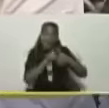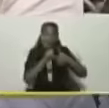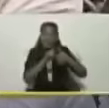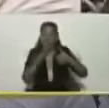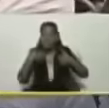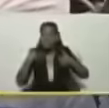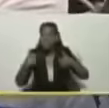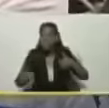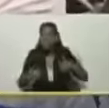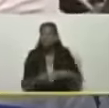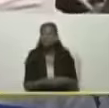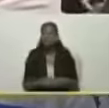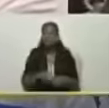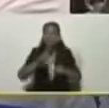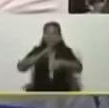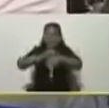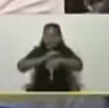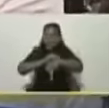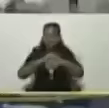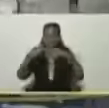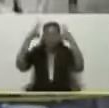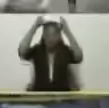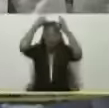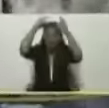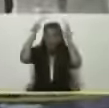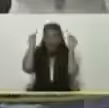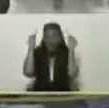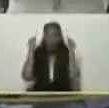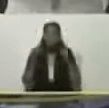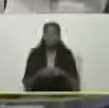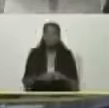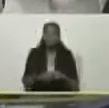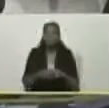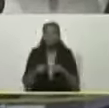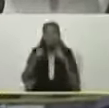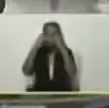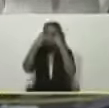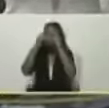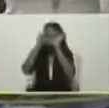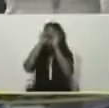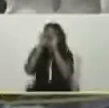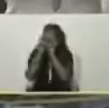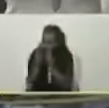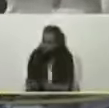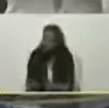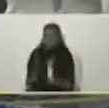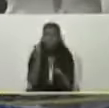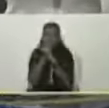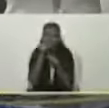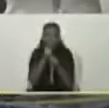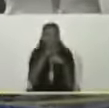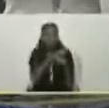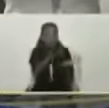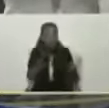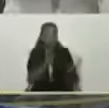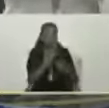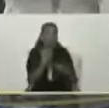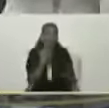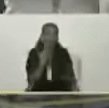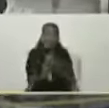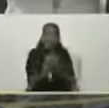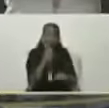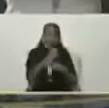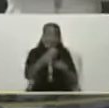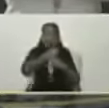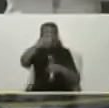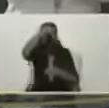por supuesto, nuestros médicos, médicas, enfermeras, con su reconocimiento para ellos por su ardua labor.